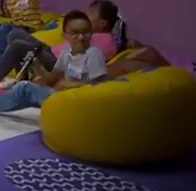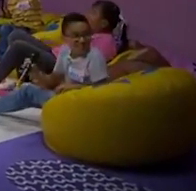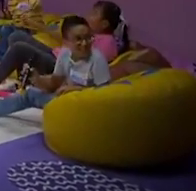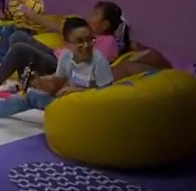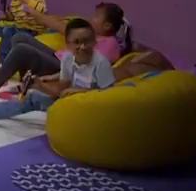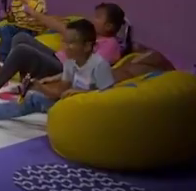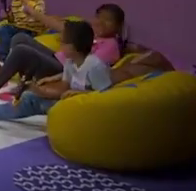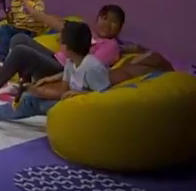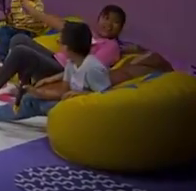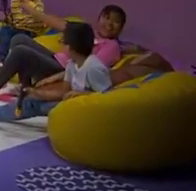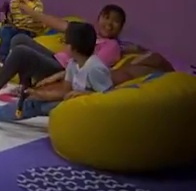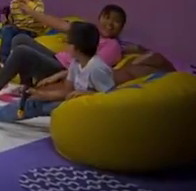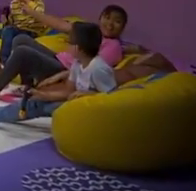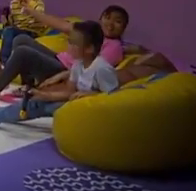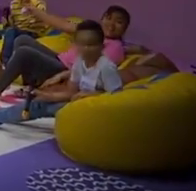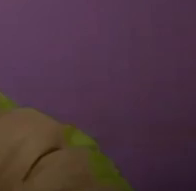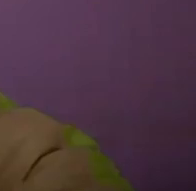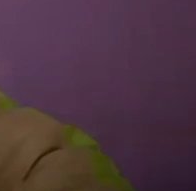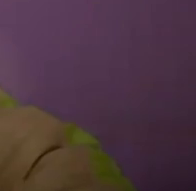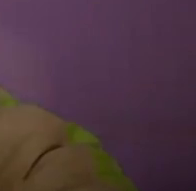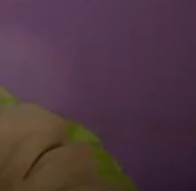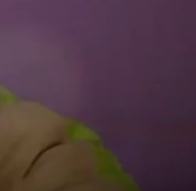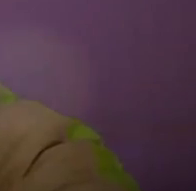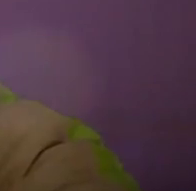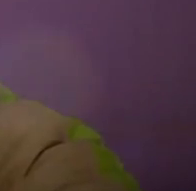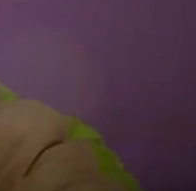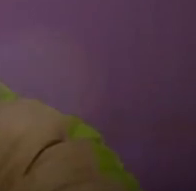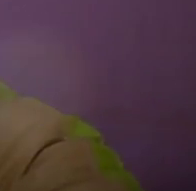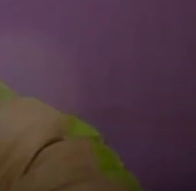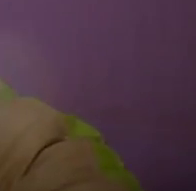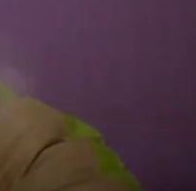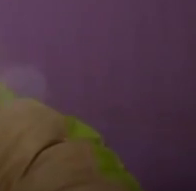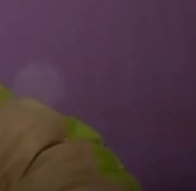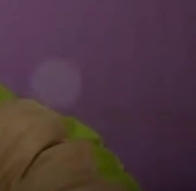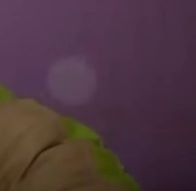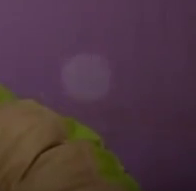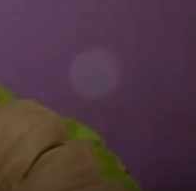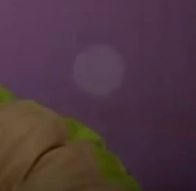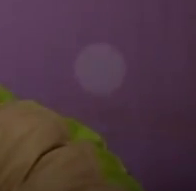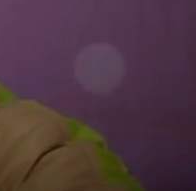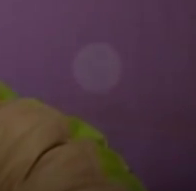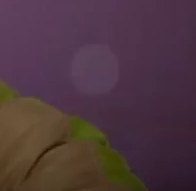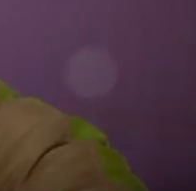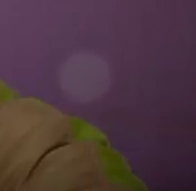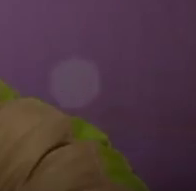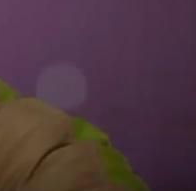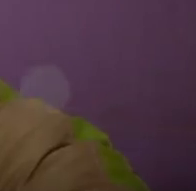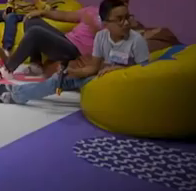¡Gracias!